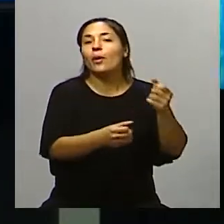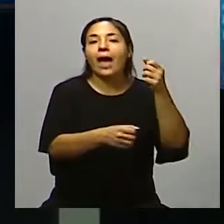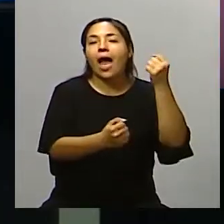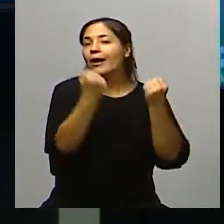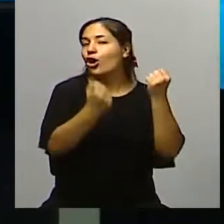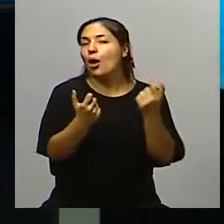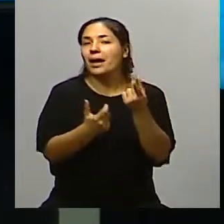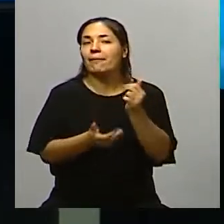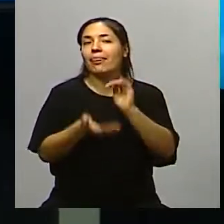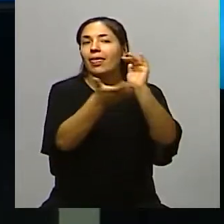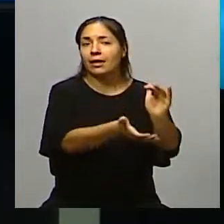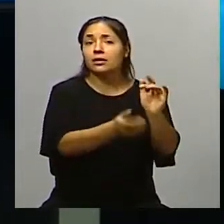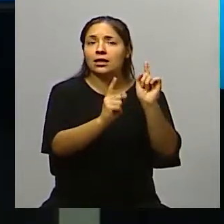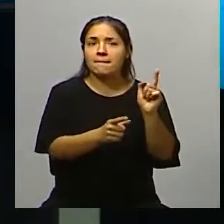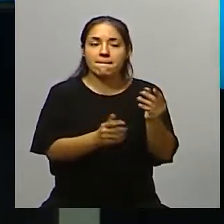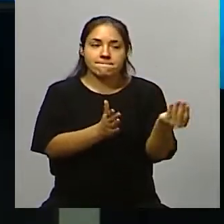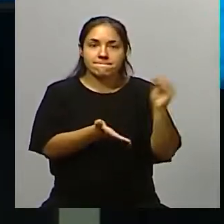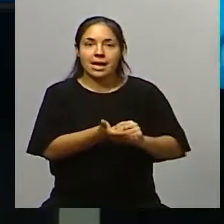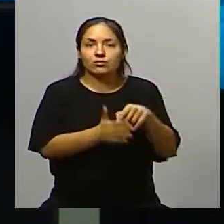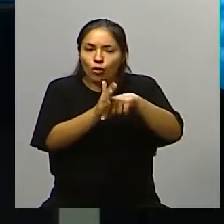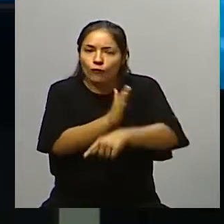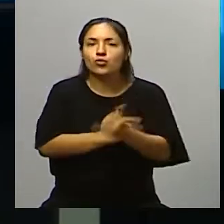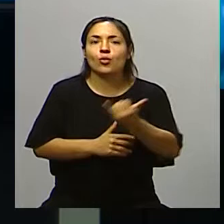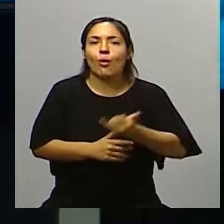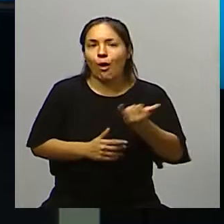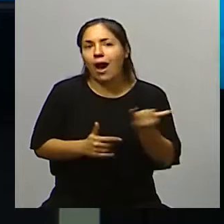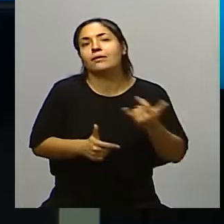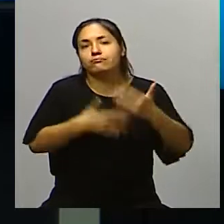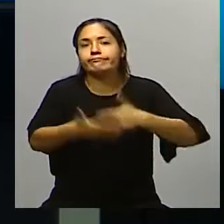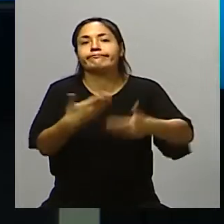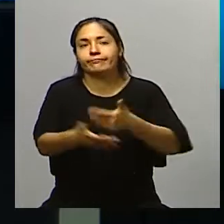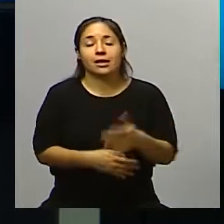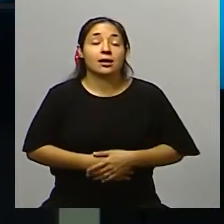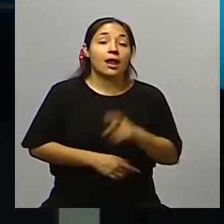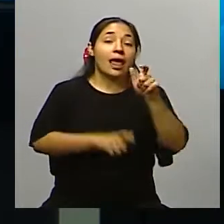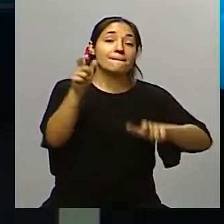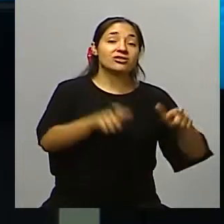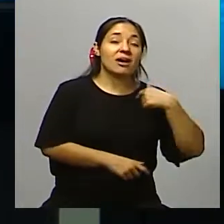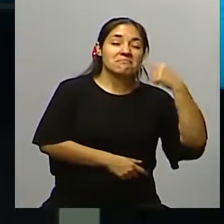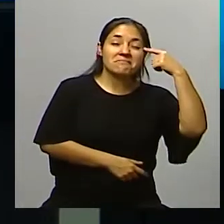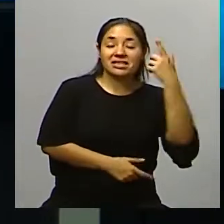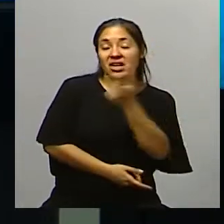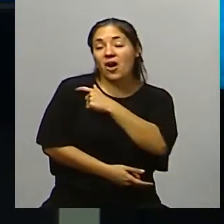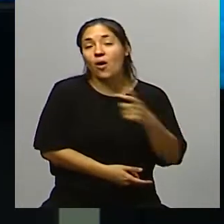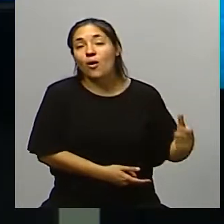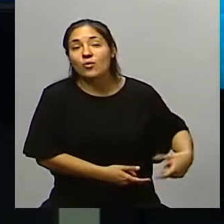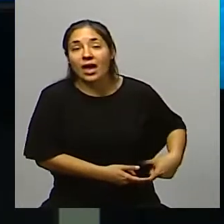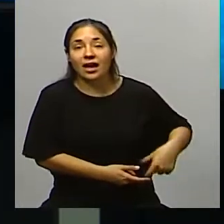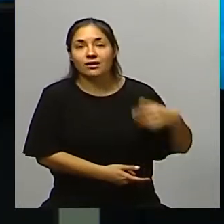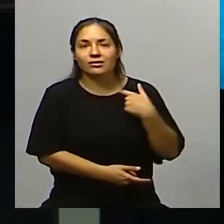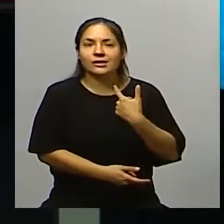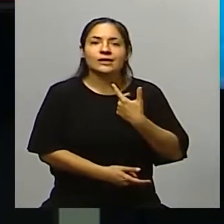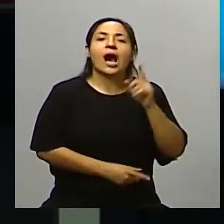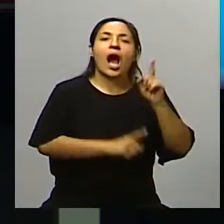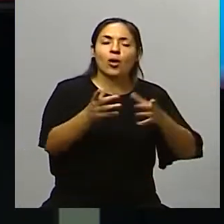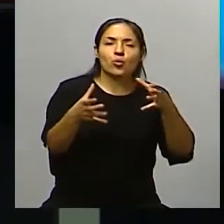eso significa. Pero además quería hacer hincapié en algo, porque la gente por ahí entiende que el gobierno, y hay mucha resistencia, algunos